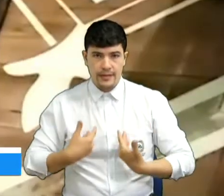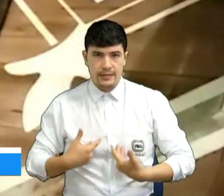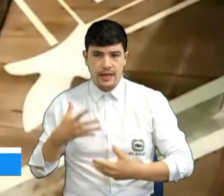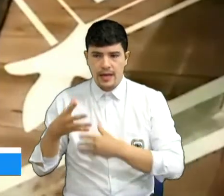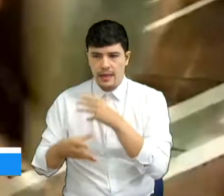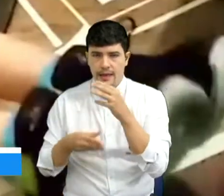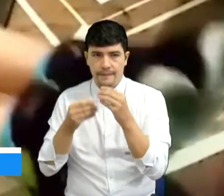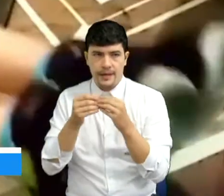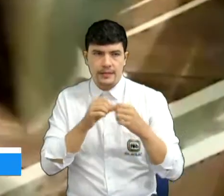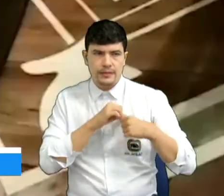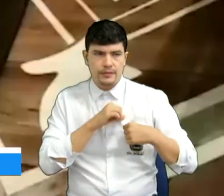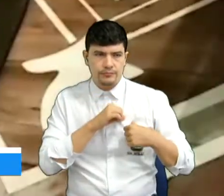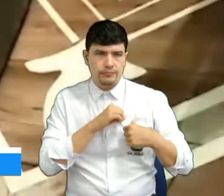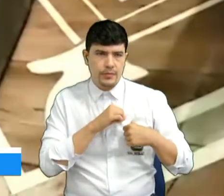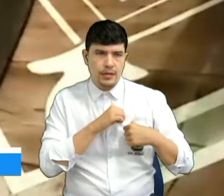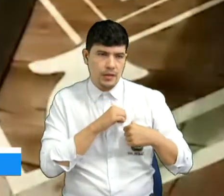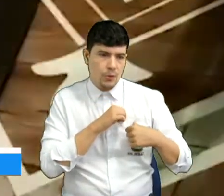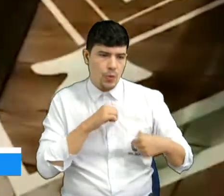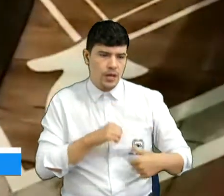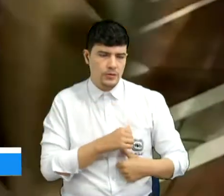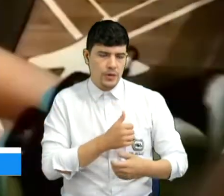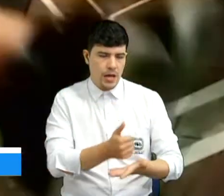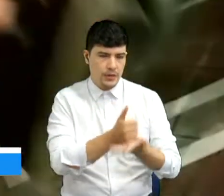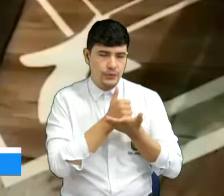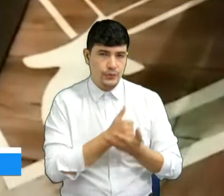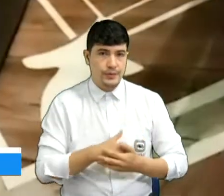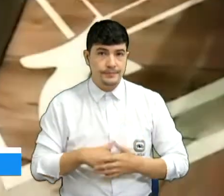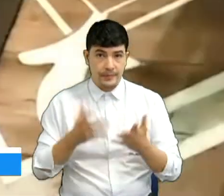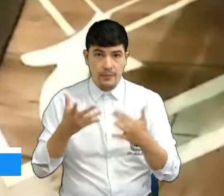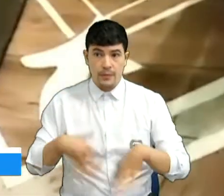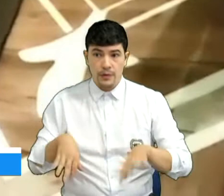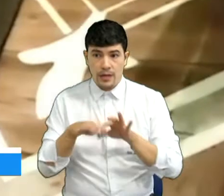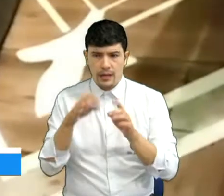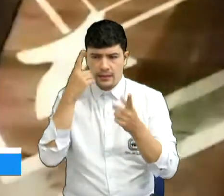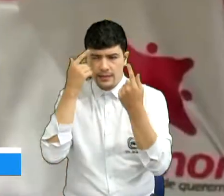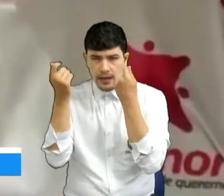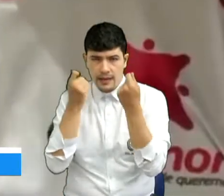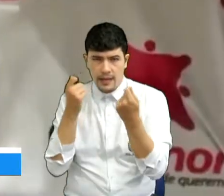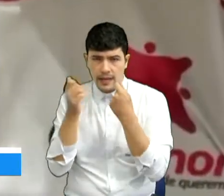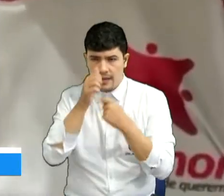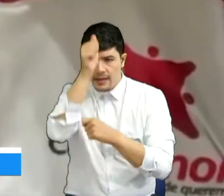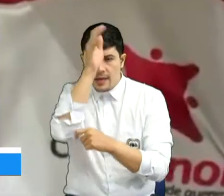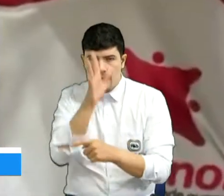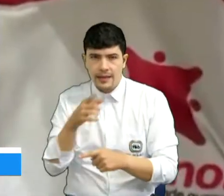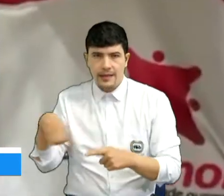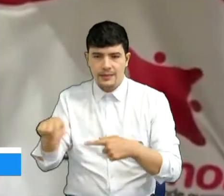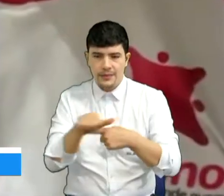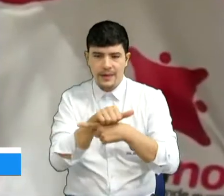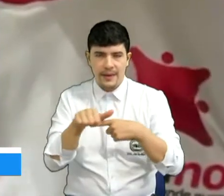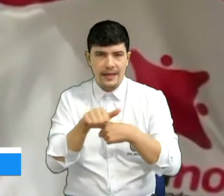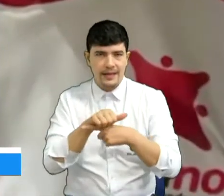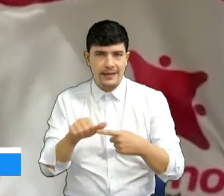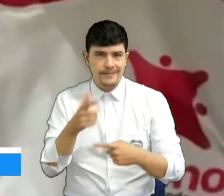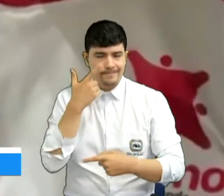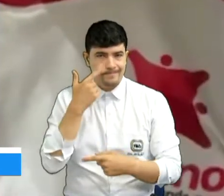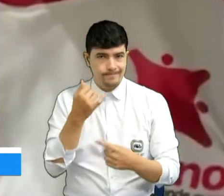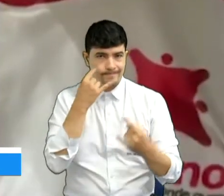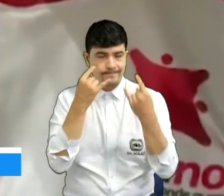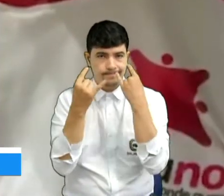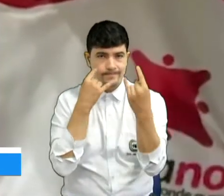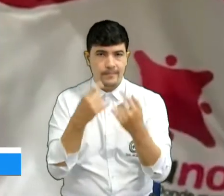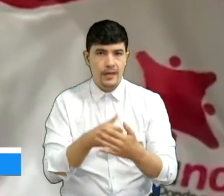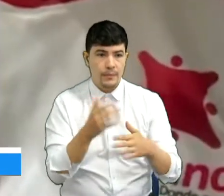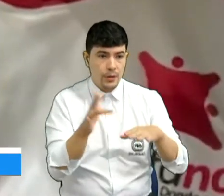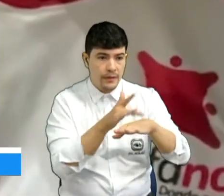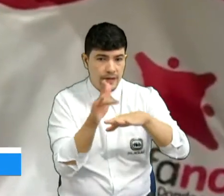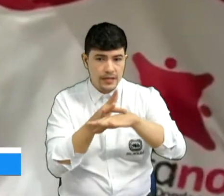Se utilizan diversas estrategias para que las prácticas sean más interesantes. La motivación de nuestros deportistas se basa en que